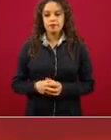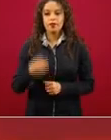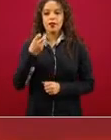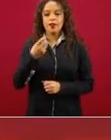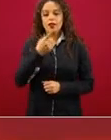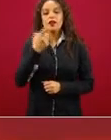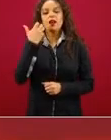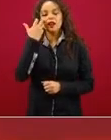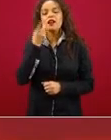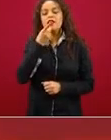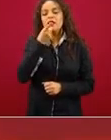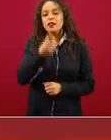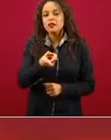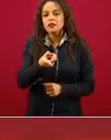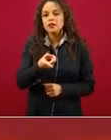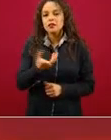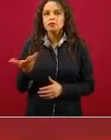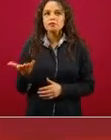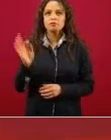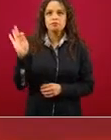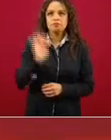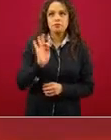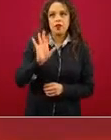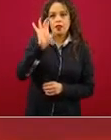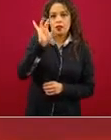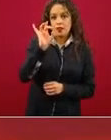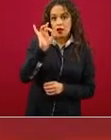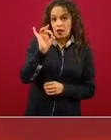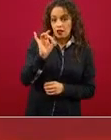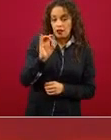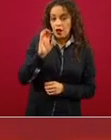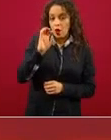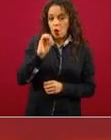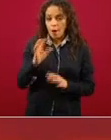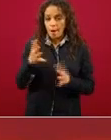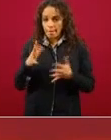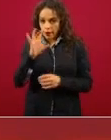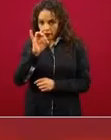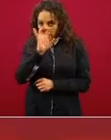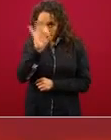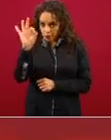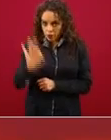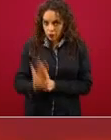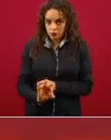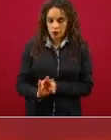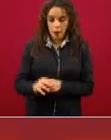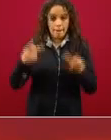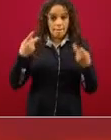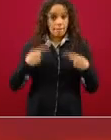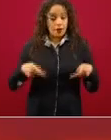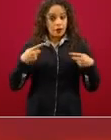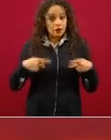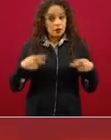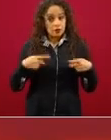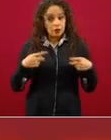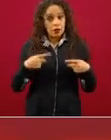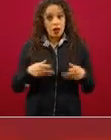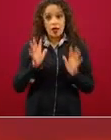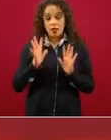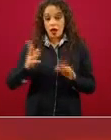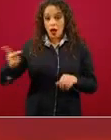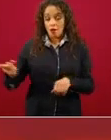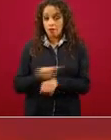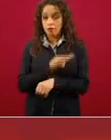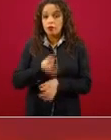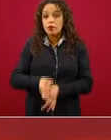el sentido de que solo entre un 30 o alrededor de un 30% de los pacientes que han sido